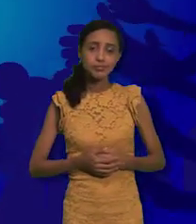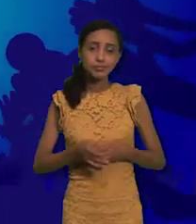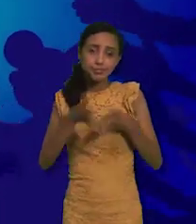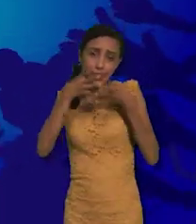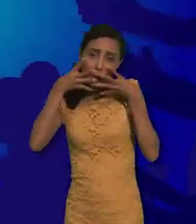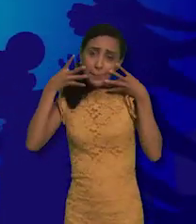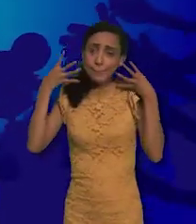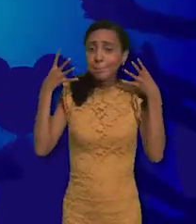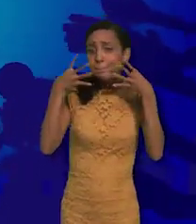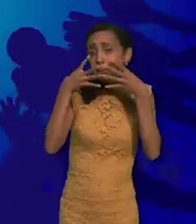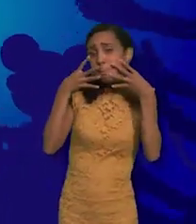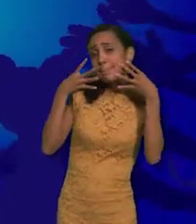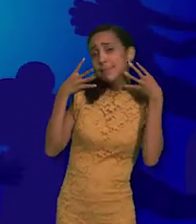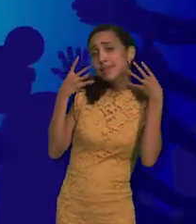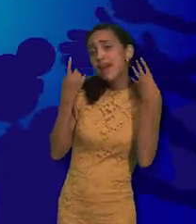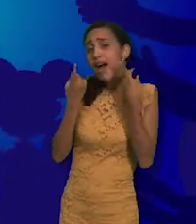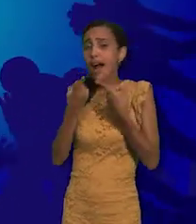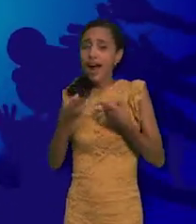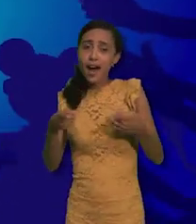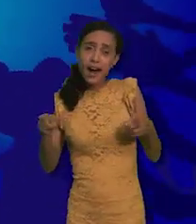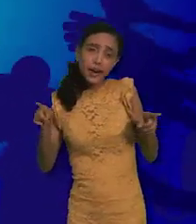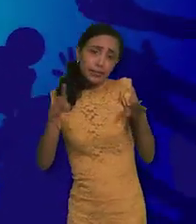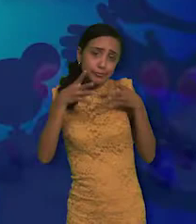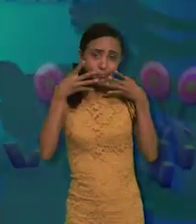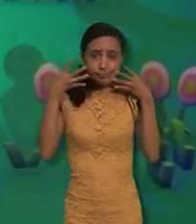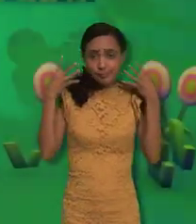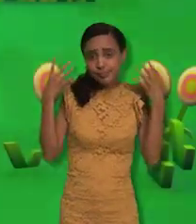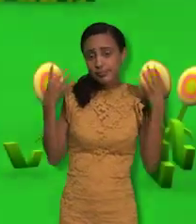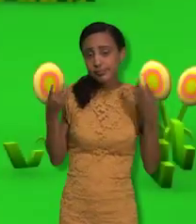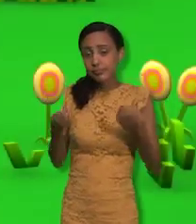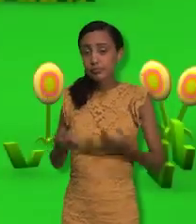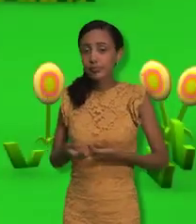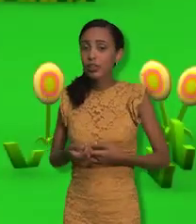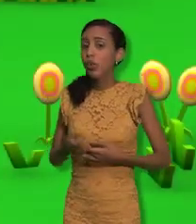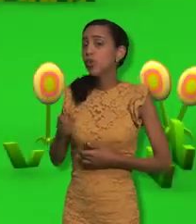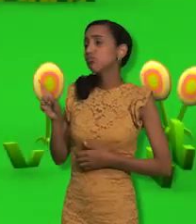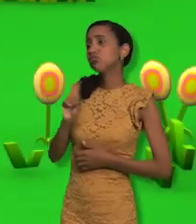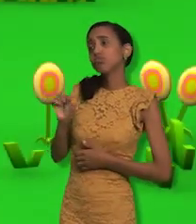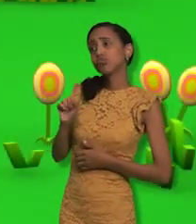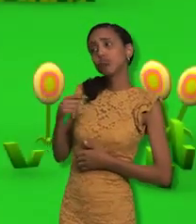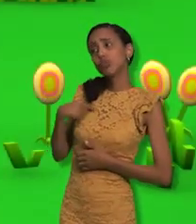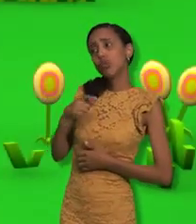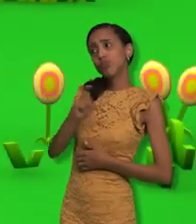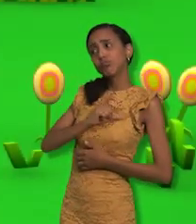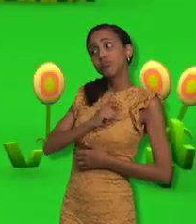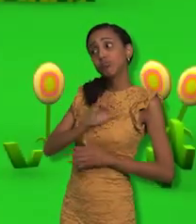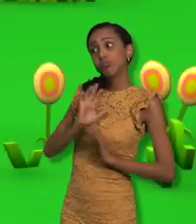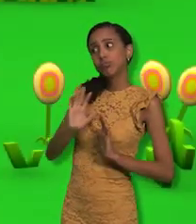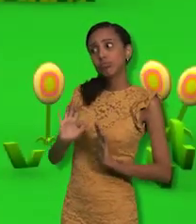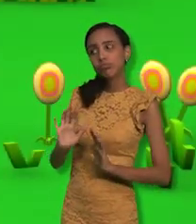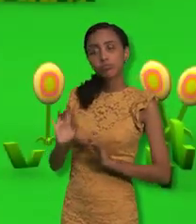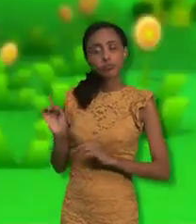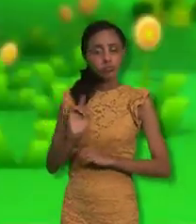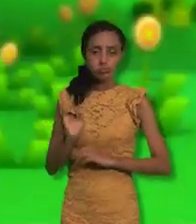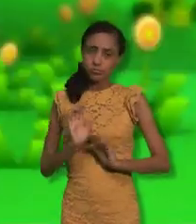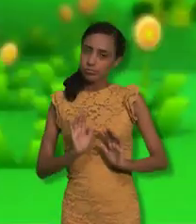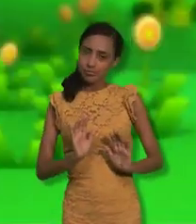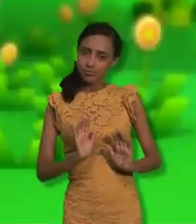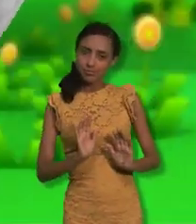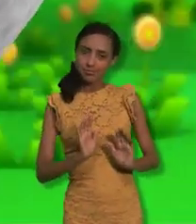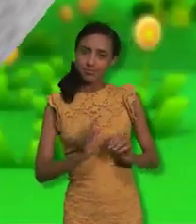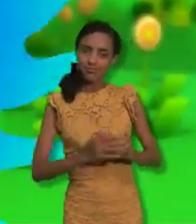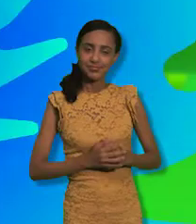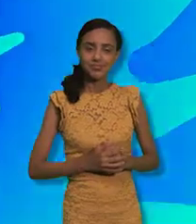miao, miao, miao, miao! Ay, no, no! Que me asustarás